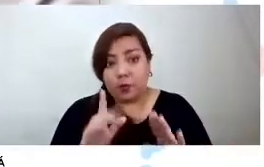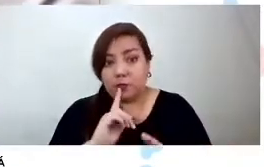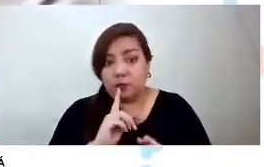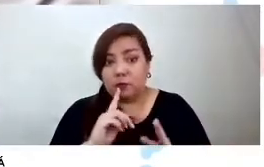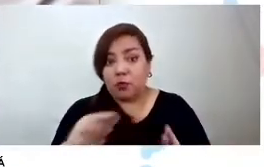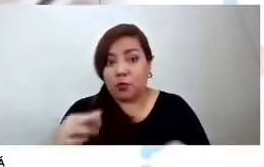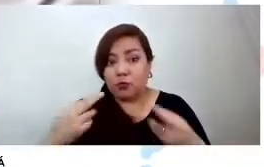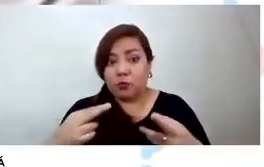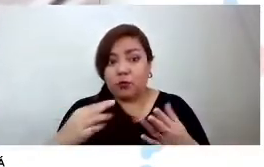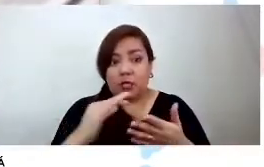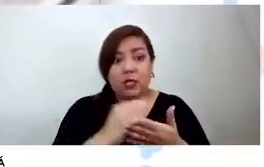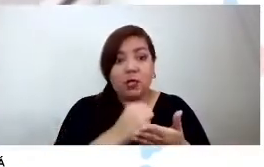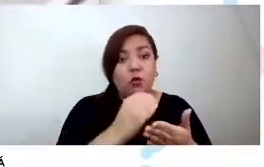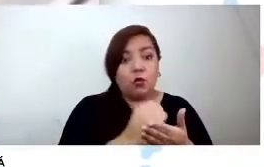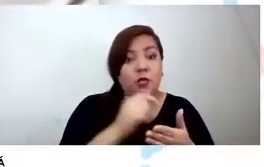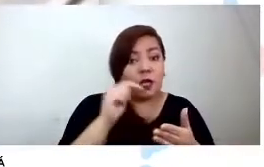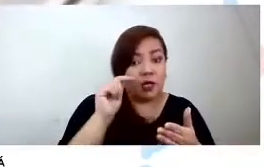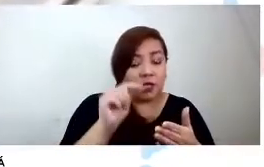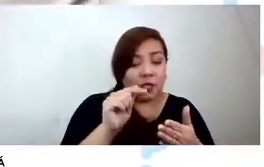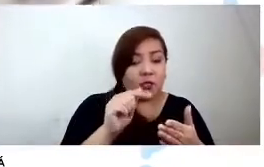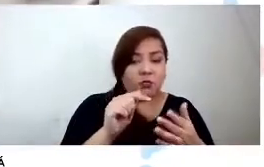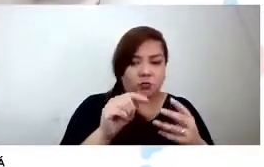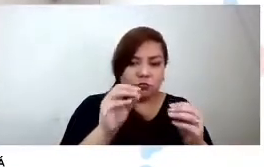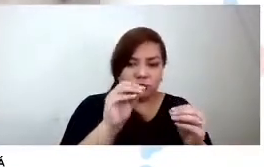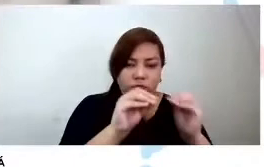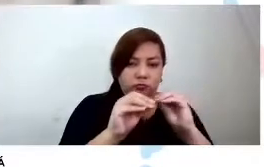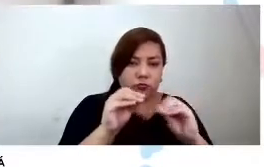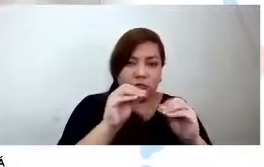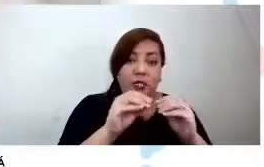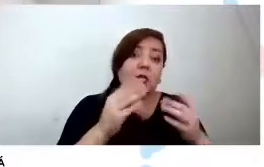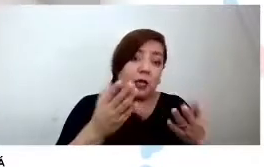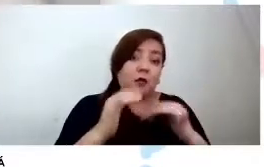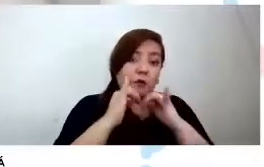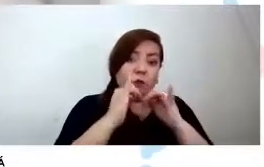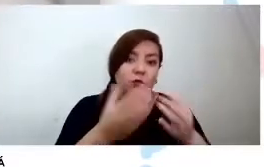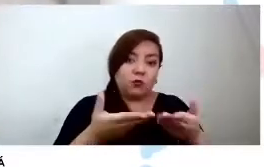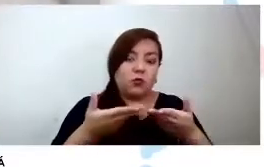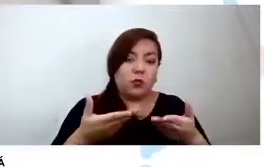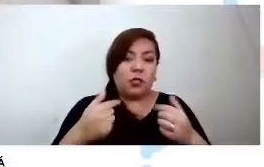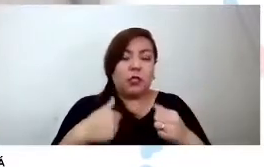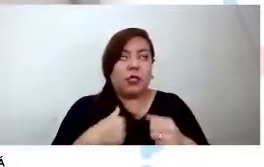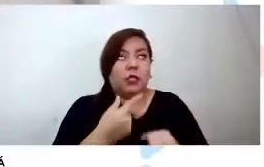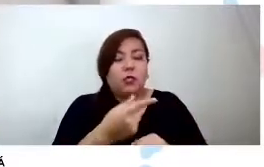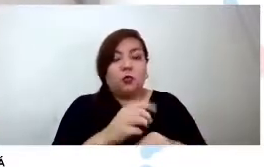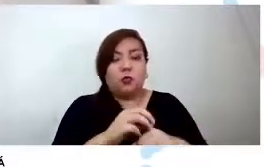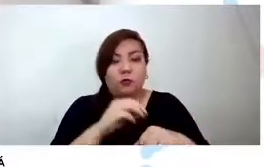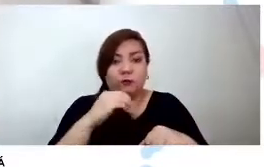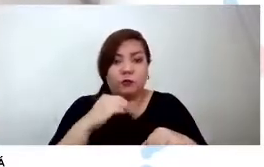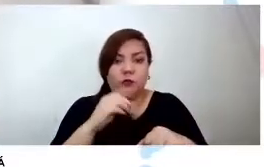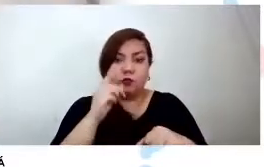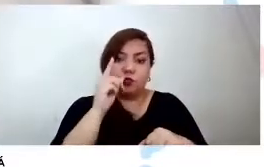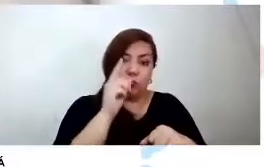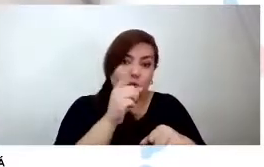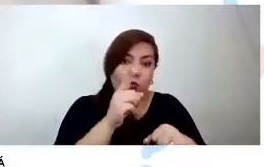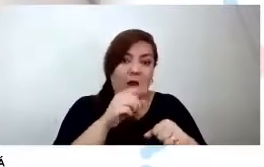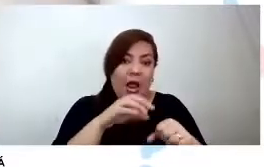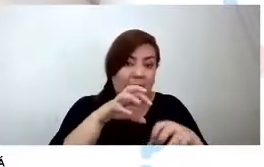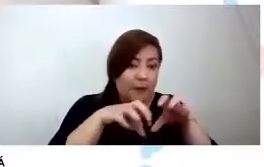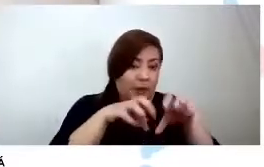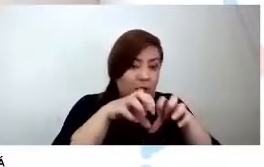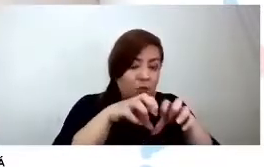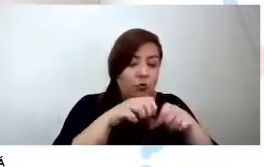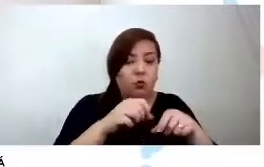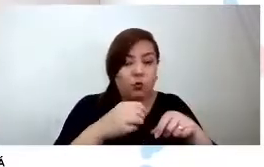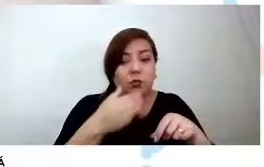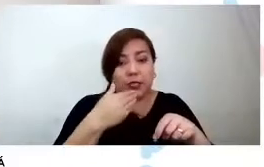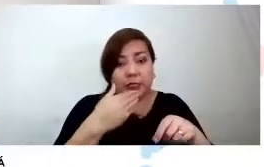de encontrar este tipo de registros y que ya no solamente nos hablan de una especie, sino que nos hablan